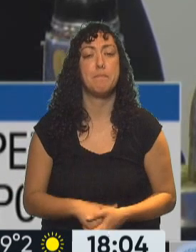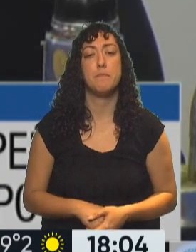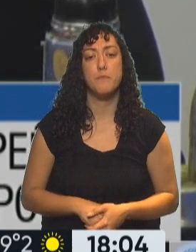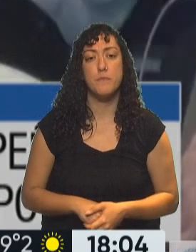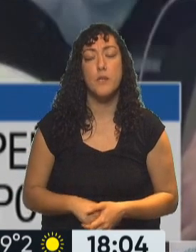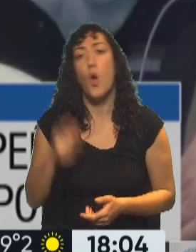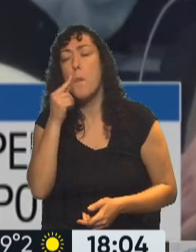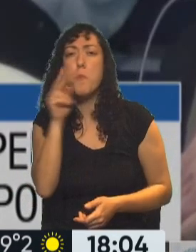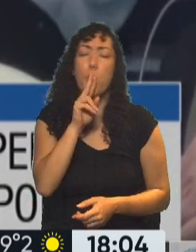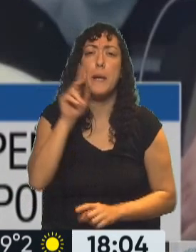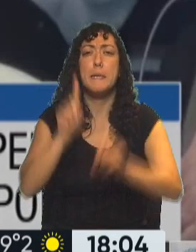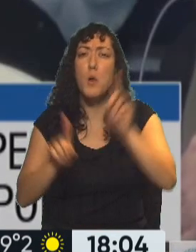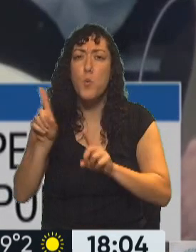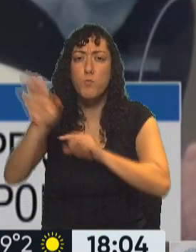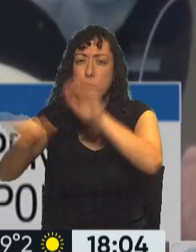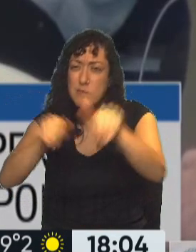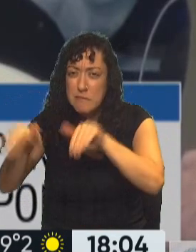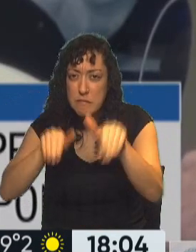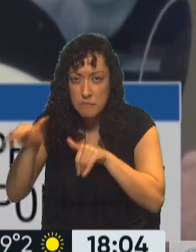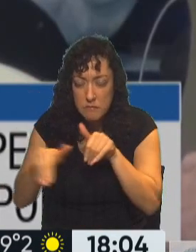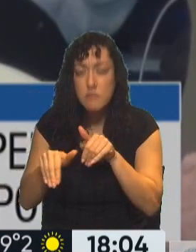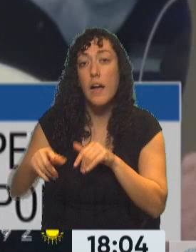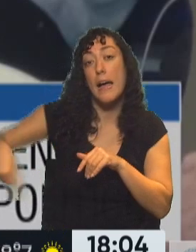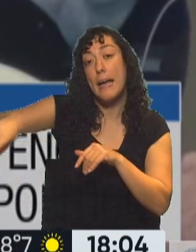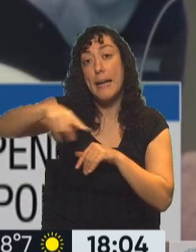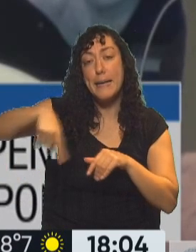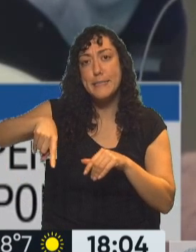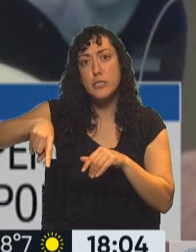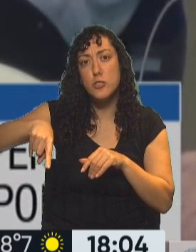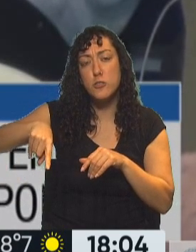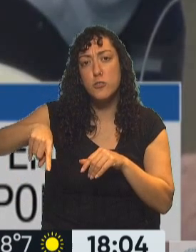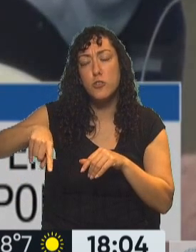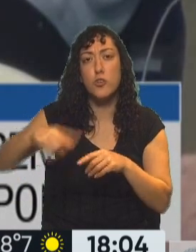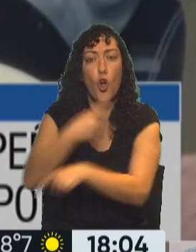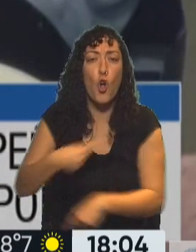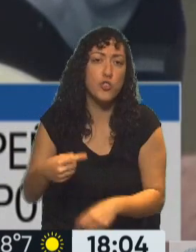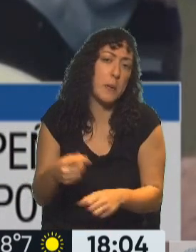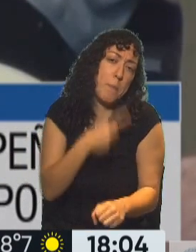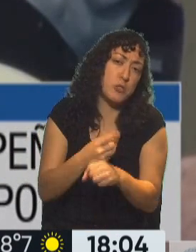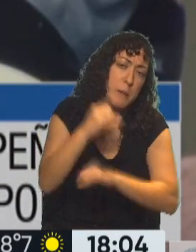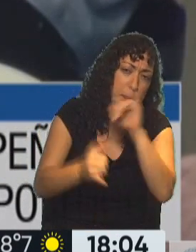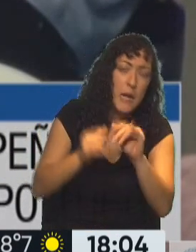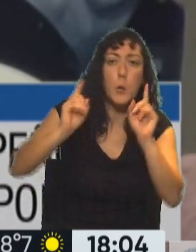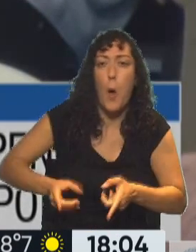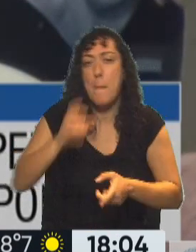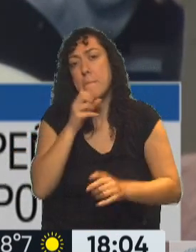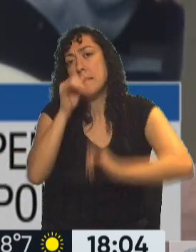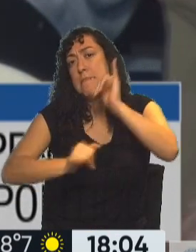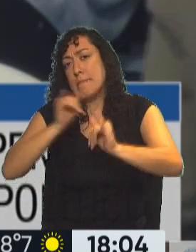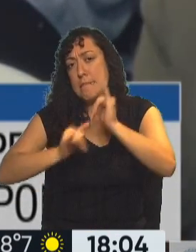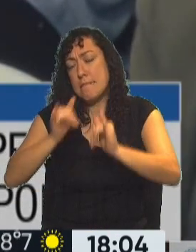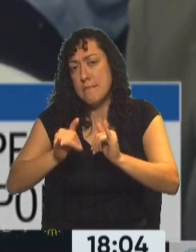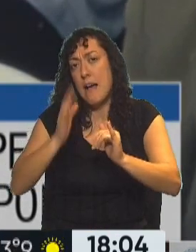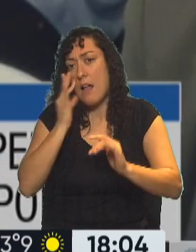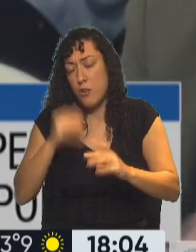Algunos hombres y mujeres citados tratan de explicar a veces lo inexplicable. ¿Pero qué está ocurriendo,